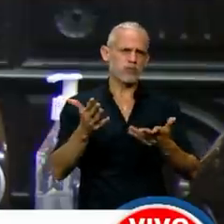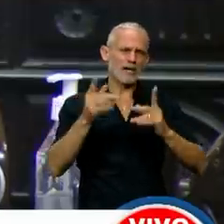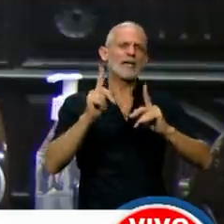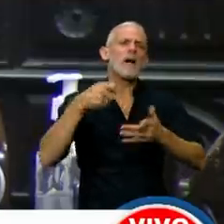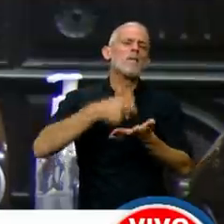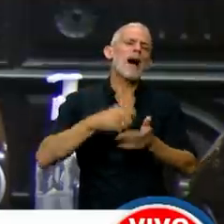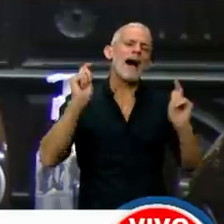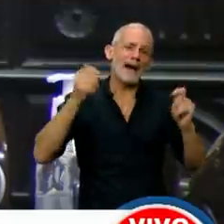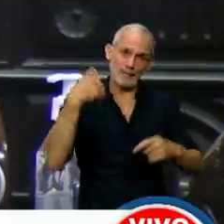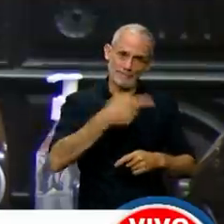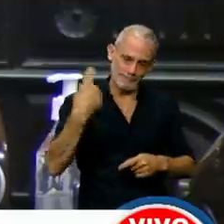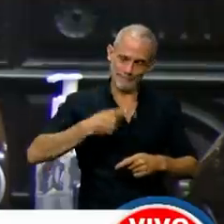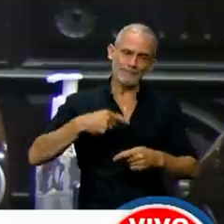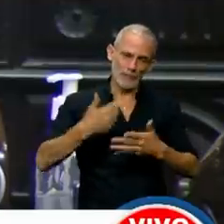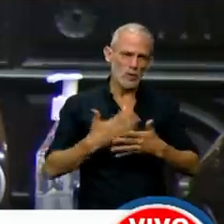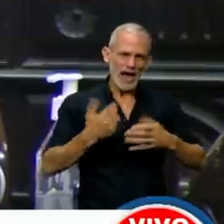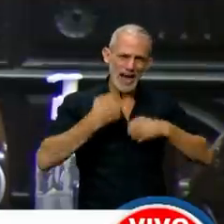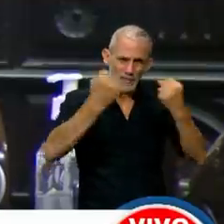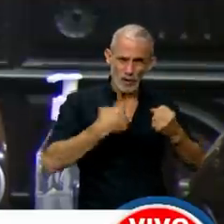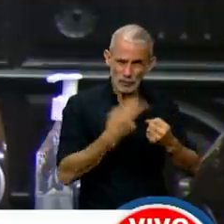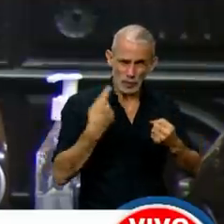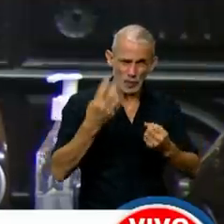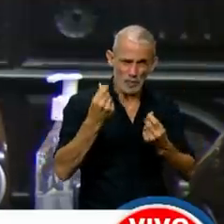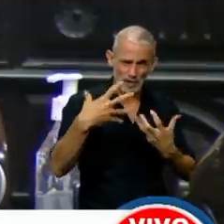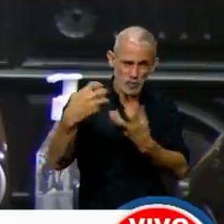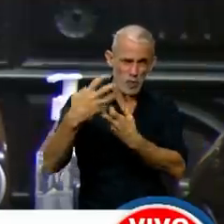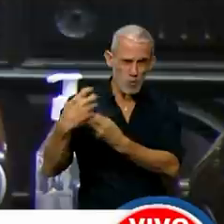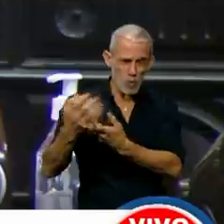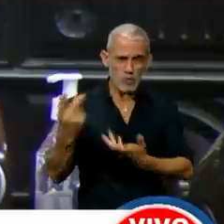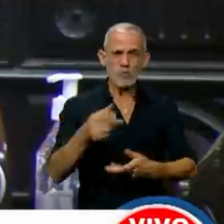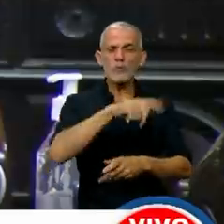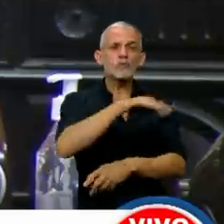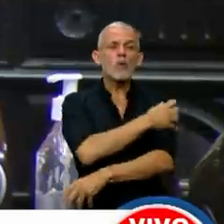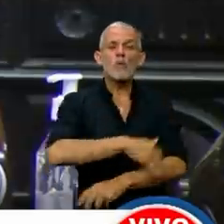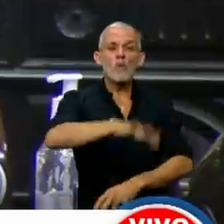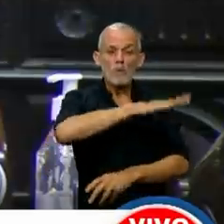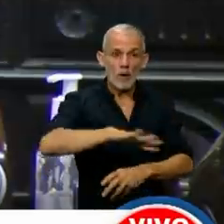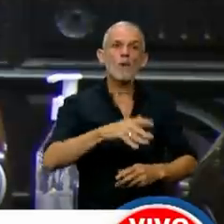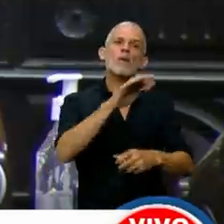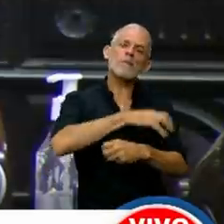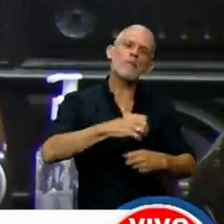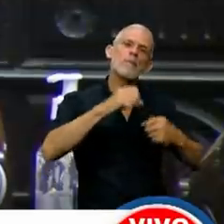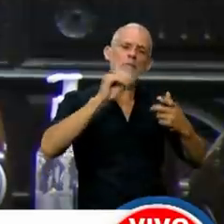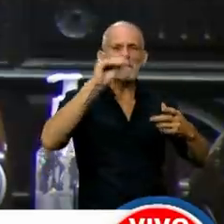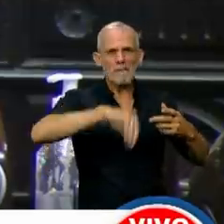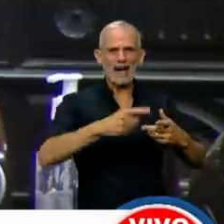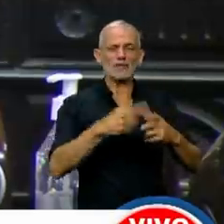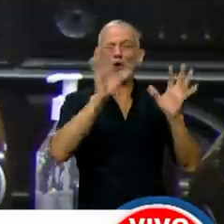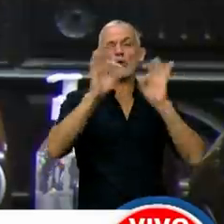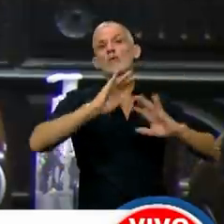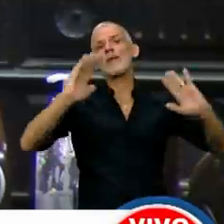pagan los que trabajan con su esfuerzo y los que menos tienen con más pobreza y con menos